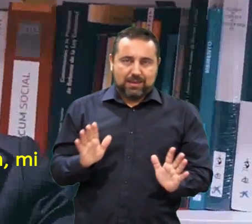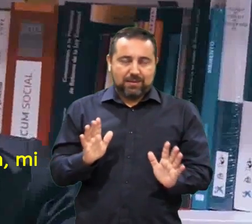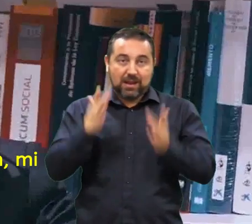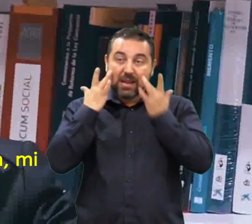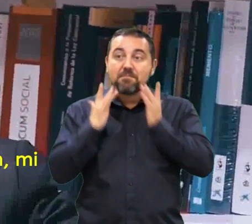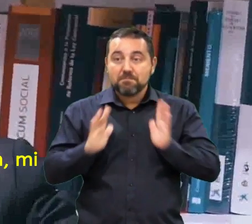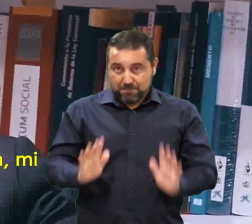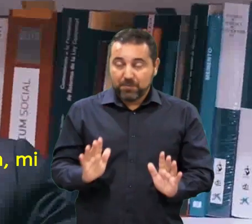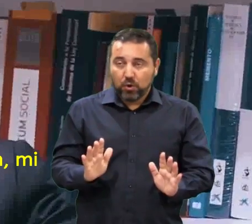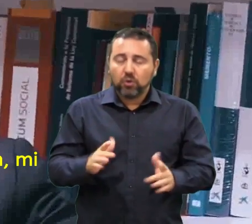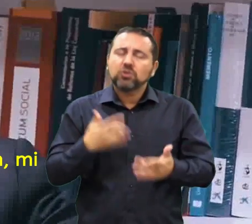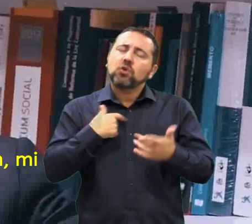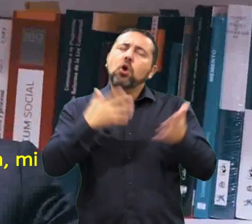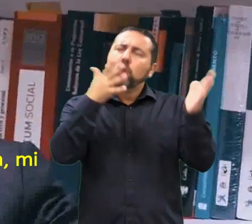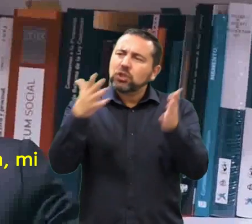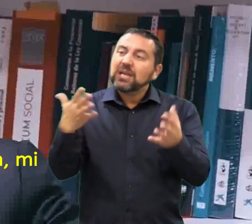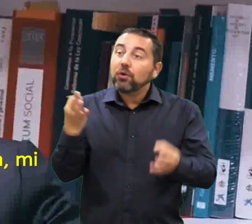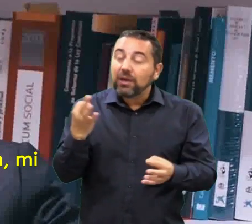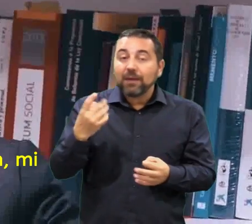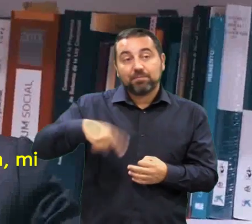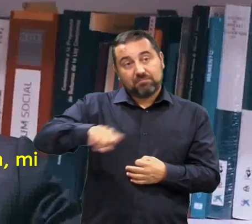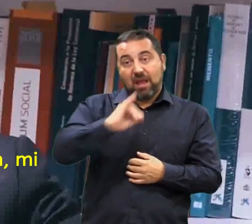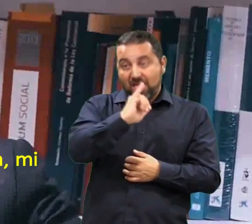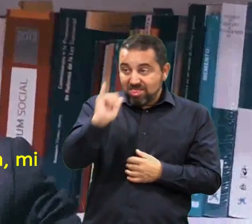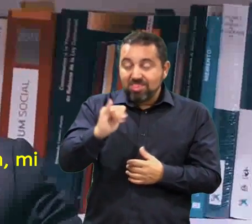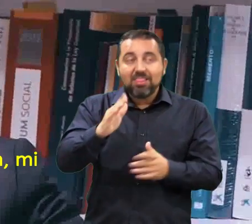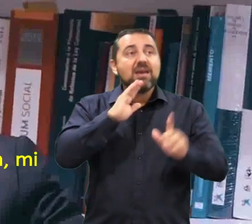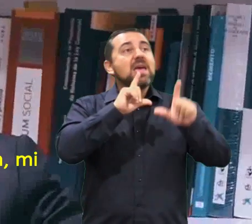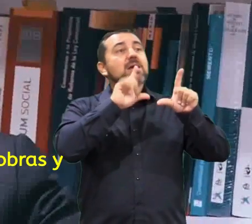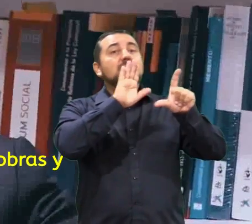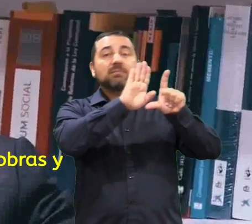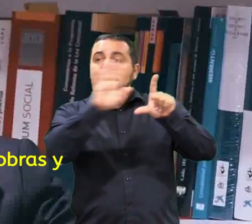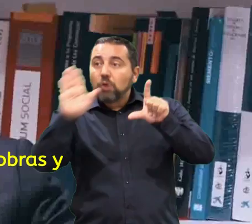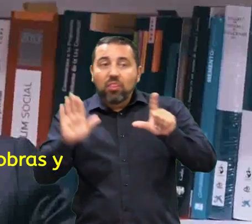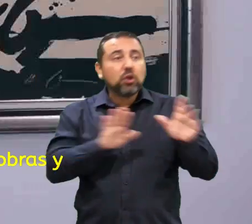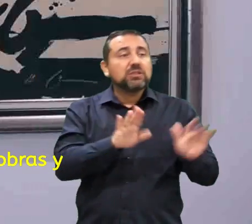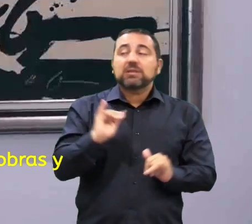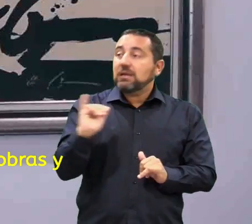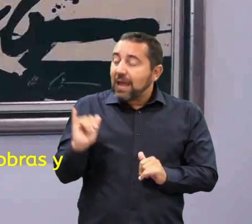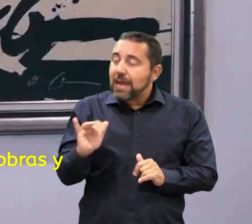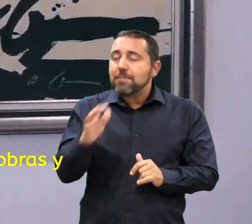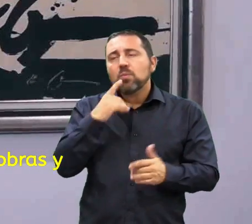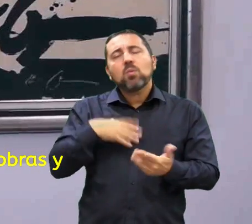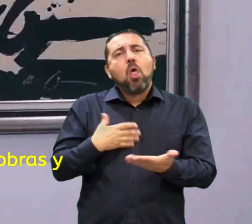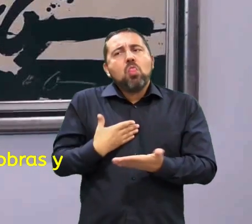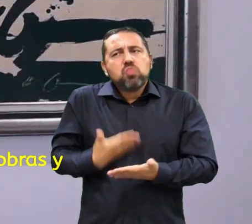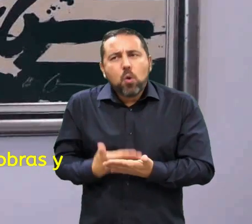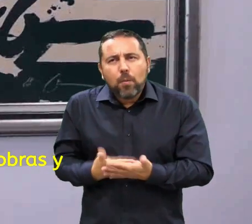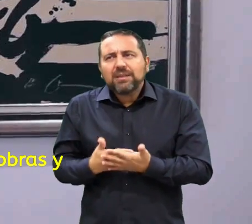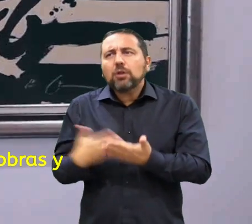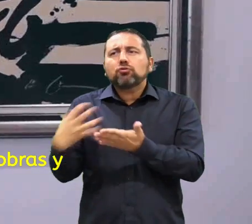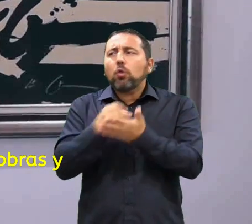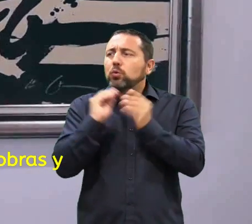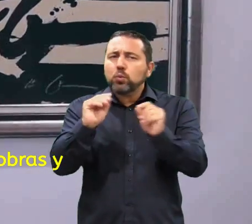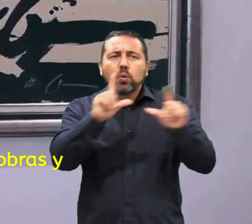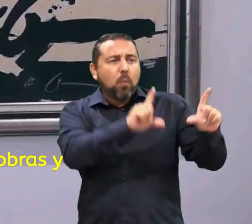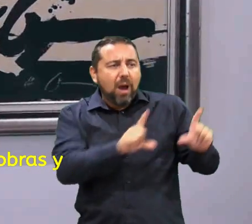documentación, mi consejo sería que los coleccionistas revisen el